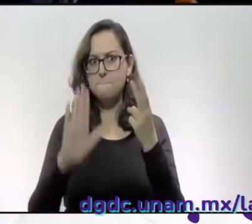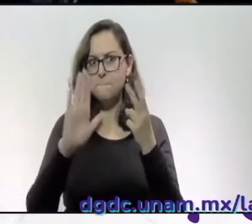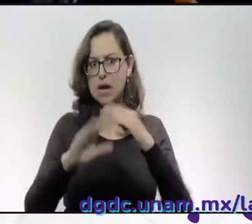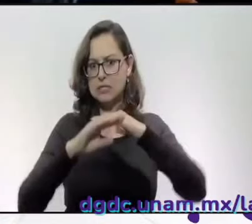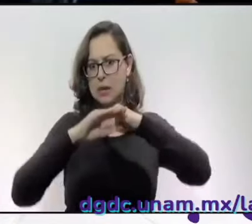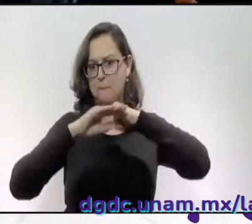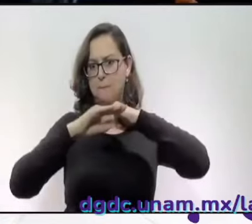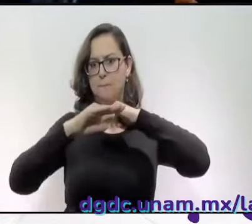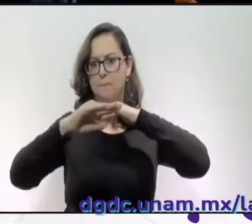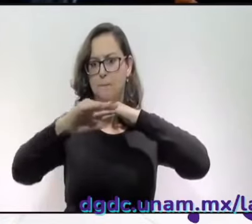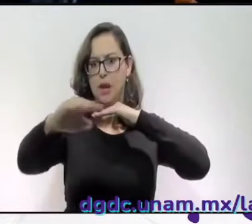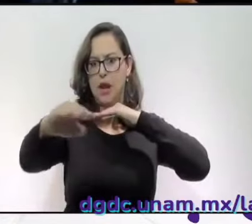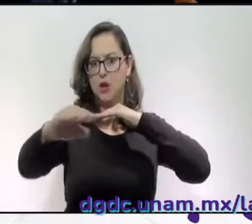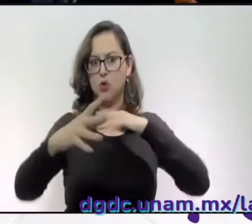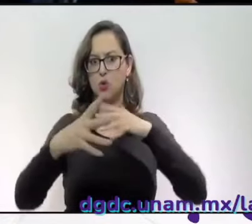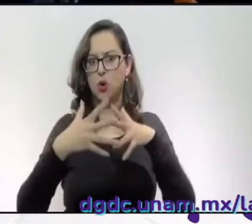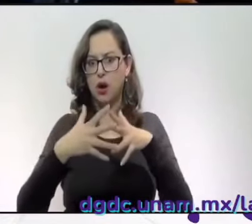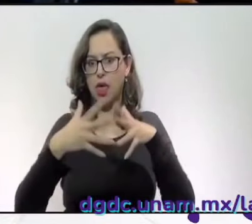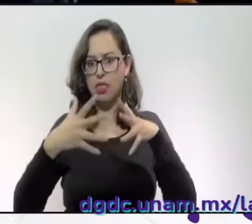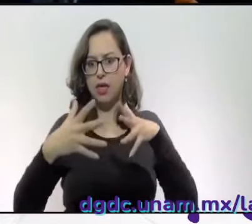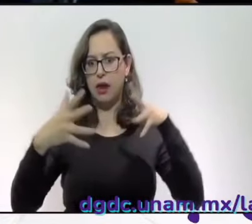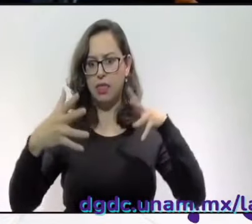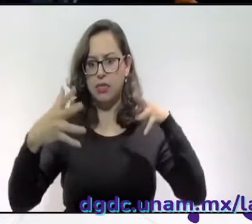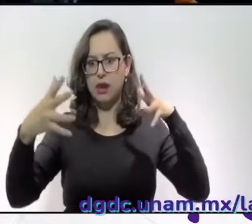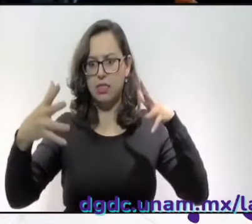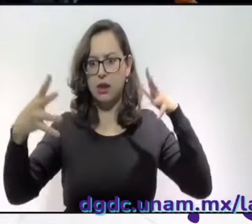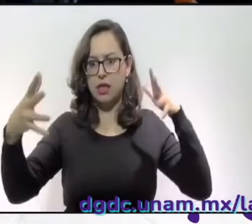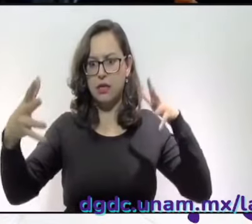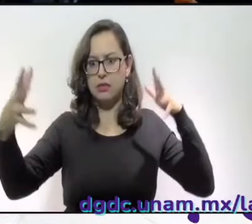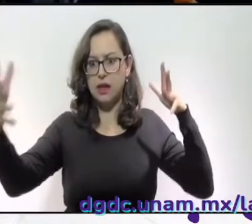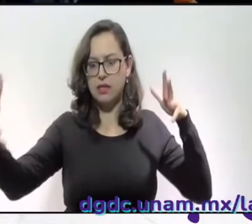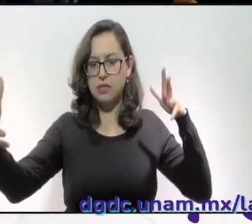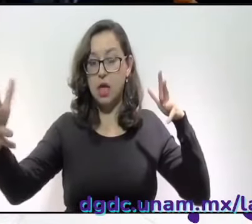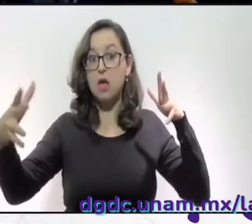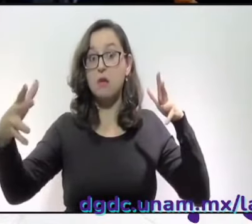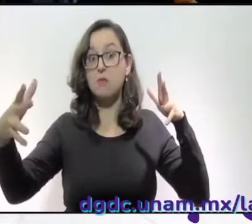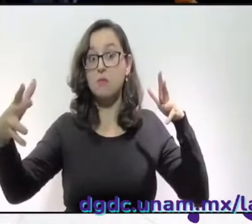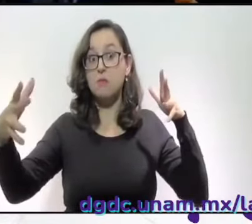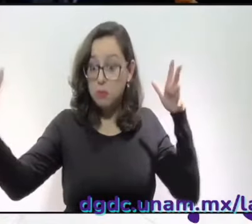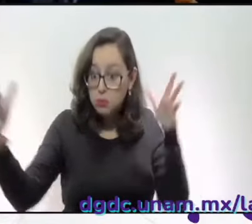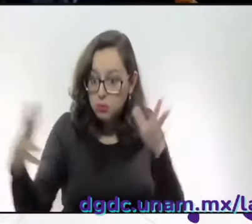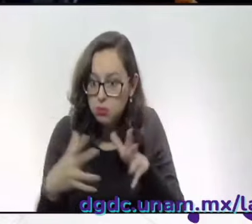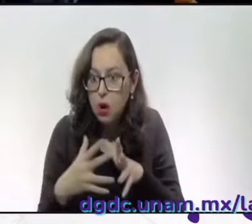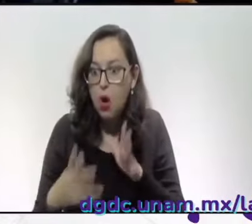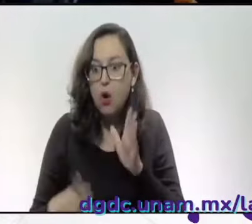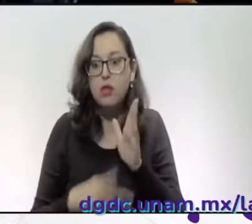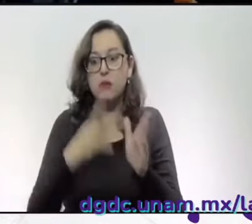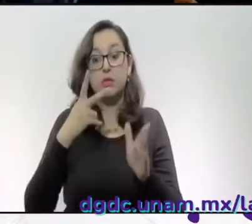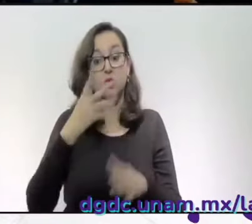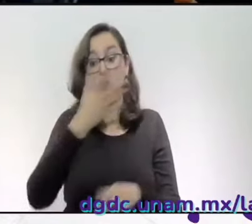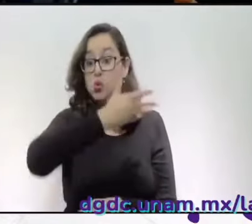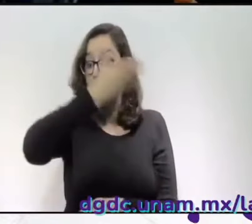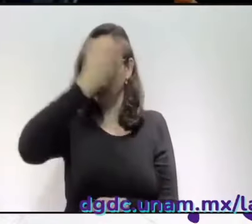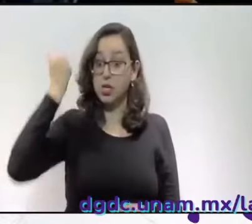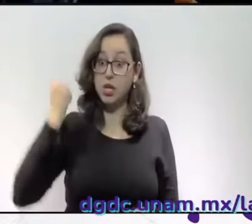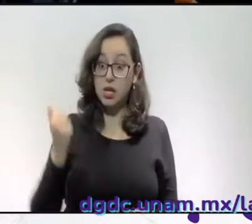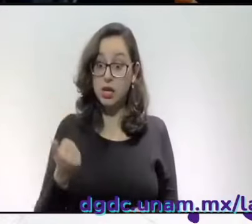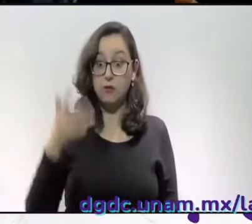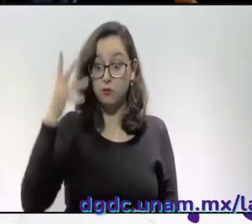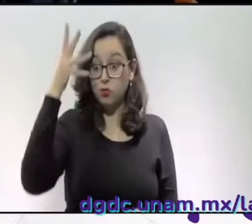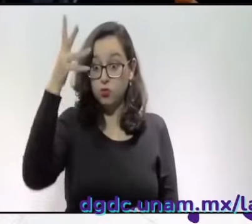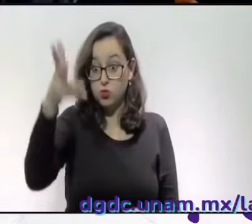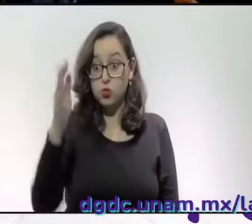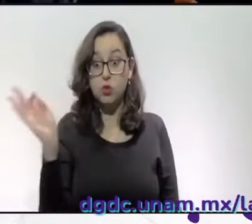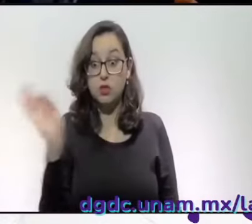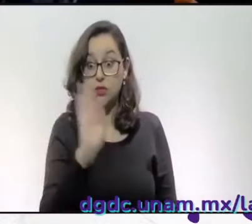si se va a expandir para siempre o si se va a contraer en el futuro. Las matemáticas, en ese caso, para entender qué va a pasar,